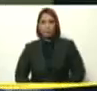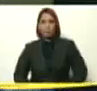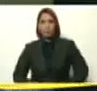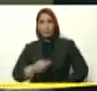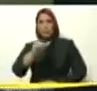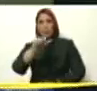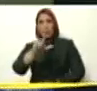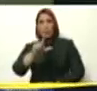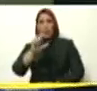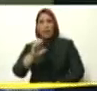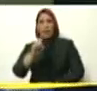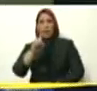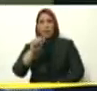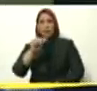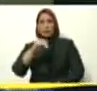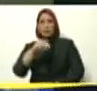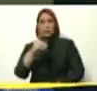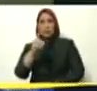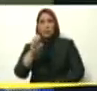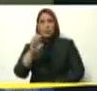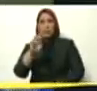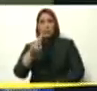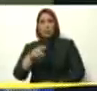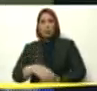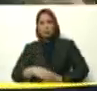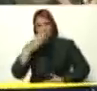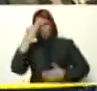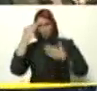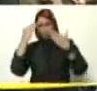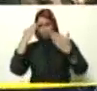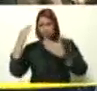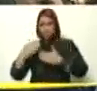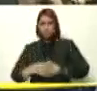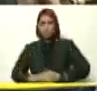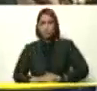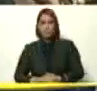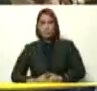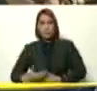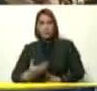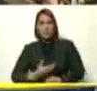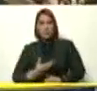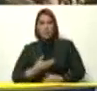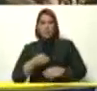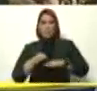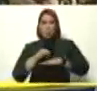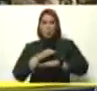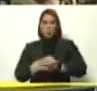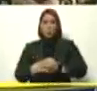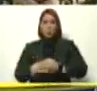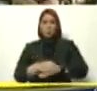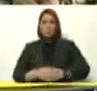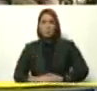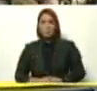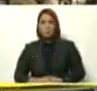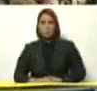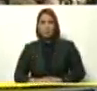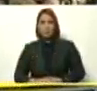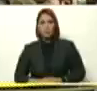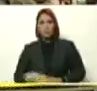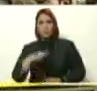Alexander Nacer, Salam Aleikum, Alexander, alcalde del municipio Capistrano,